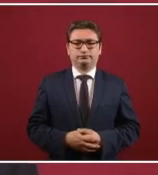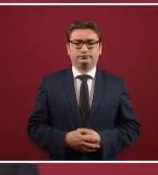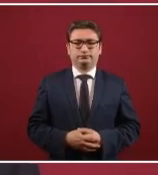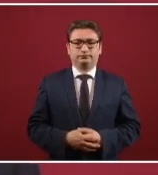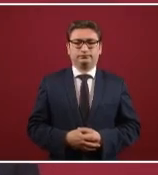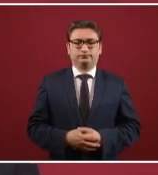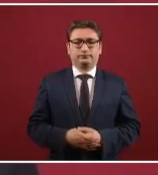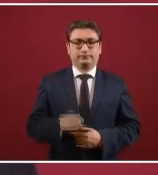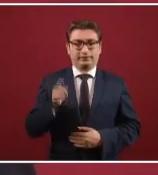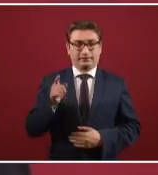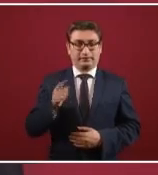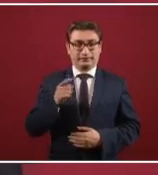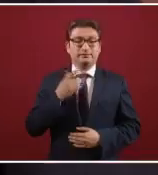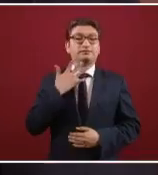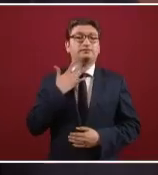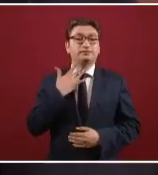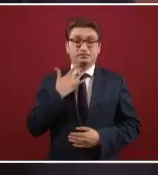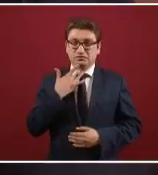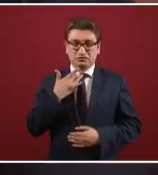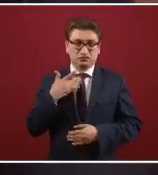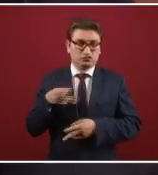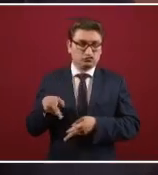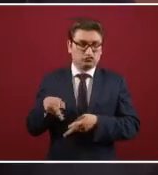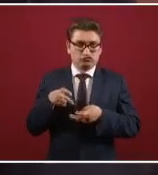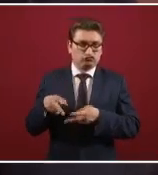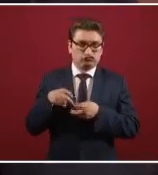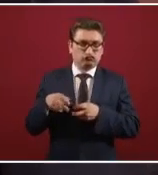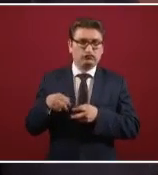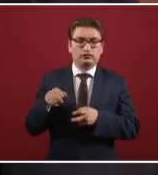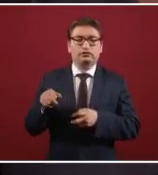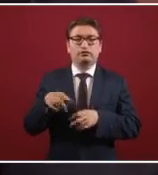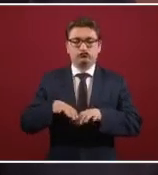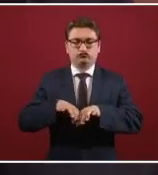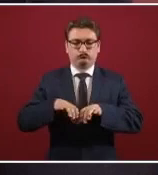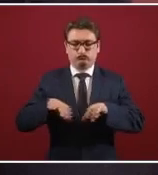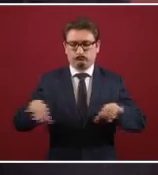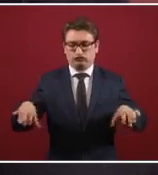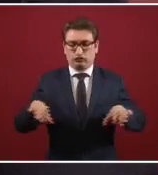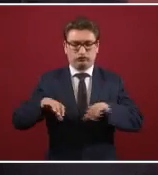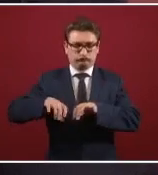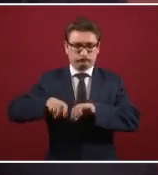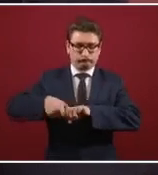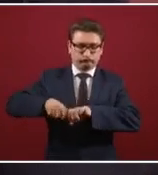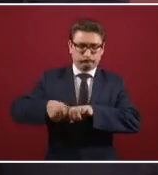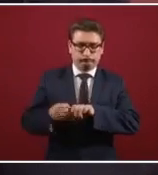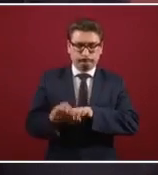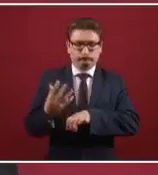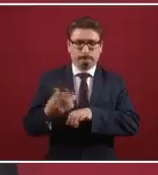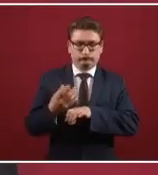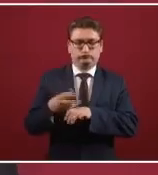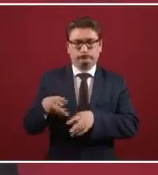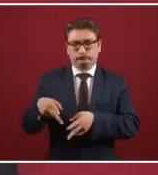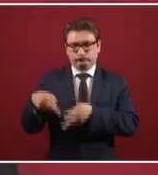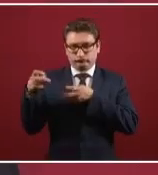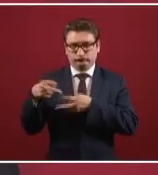extrayendo gasolina es una fuga en una toma clandestina